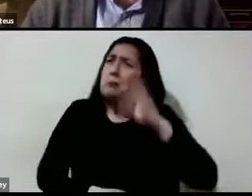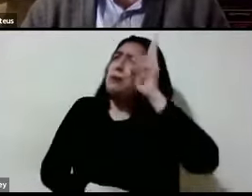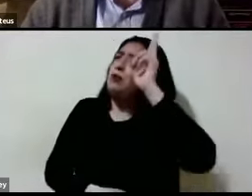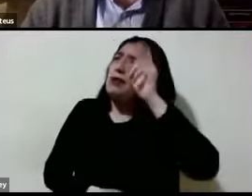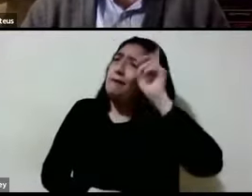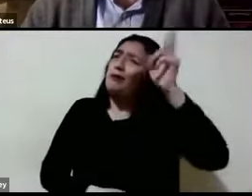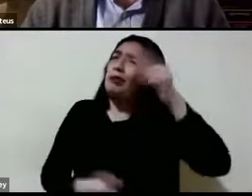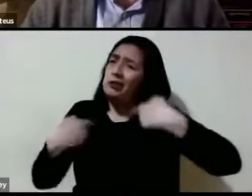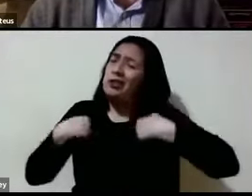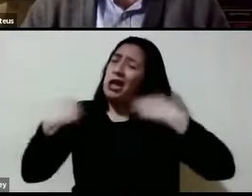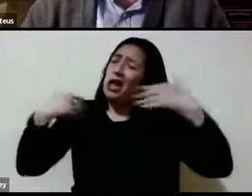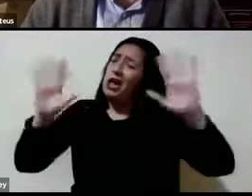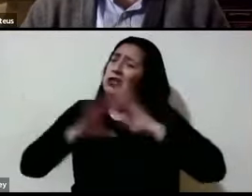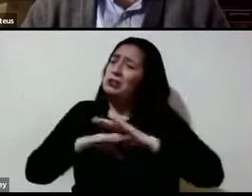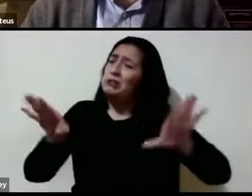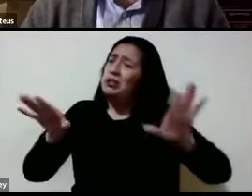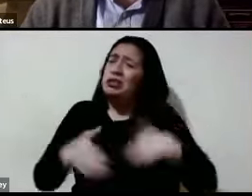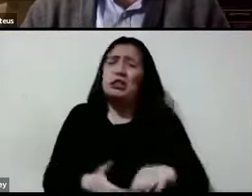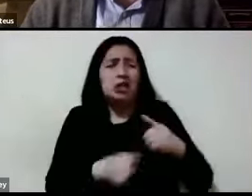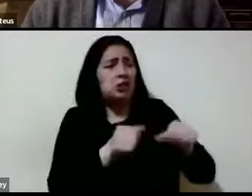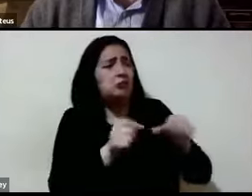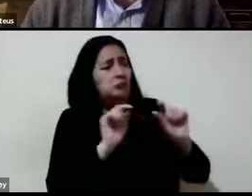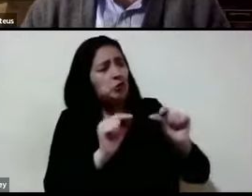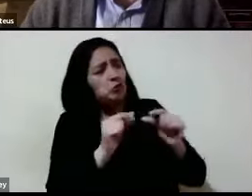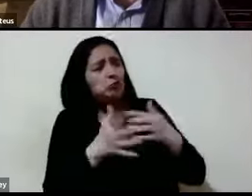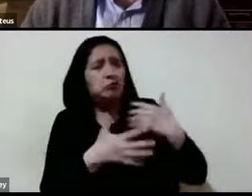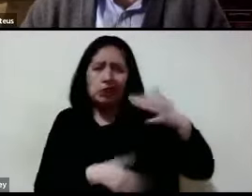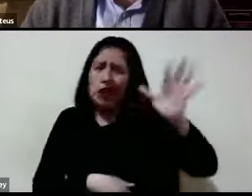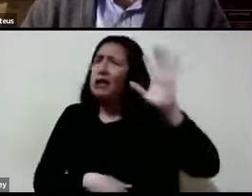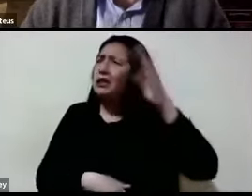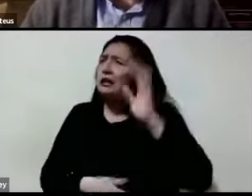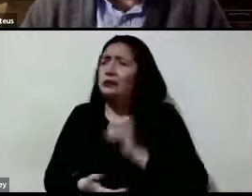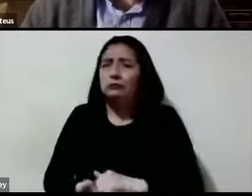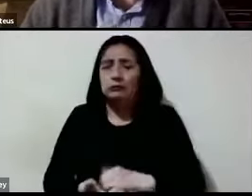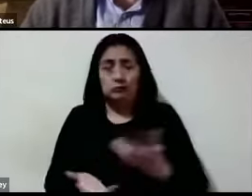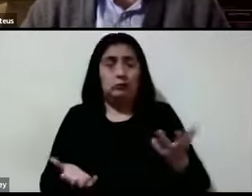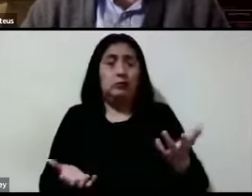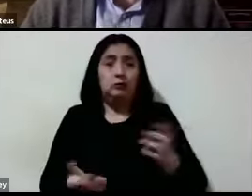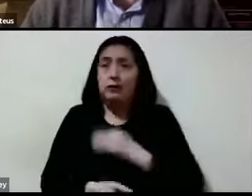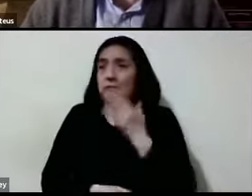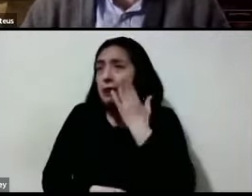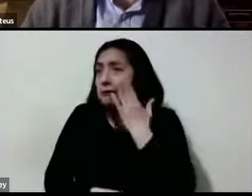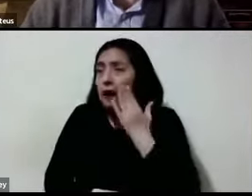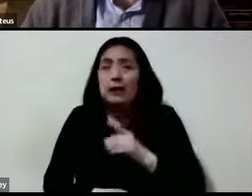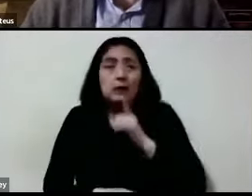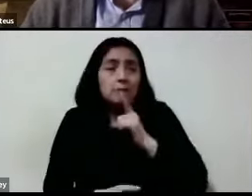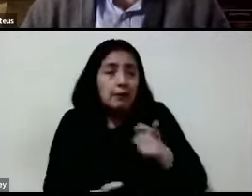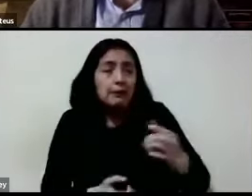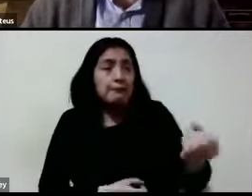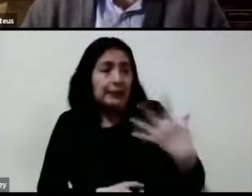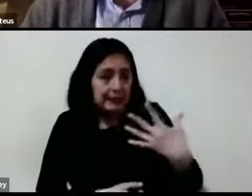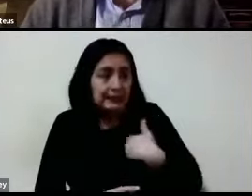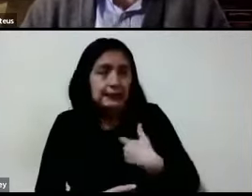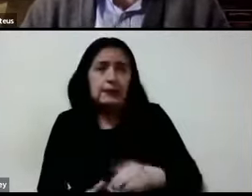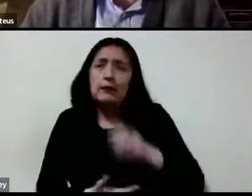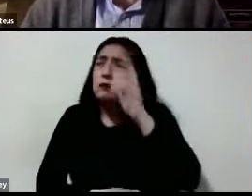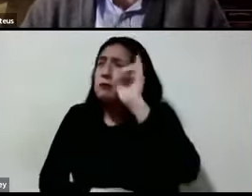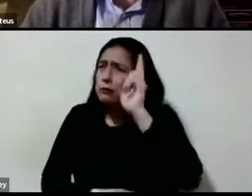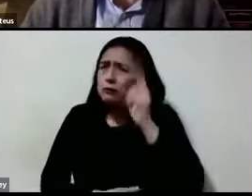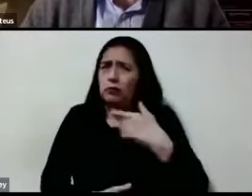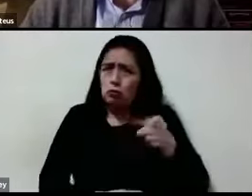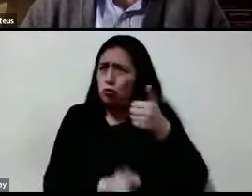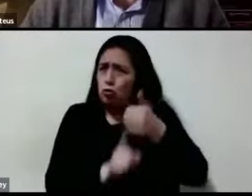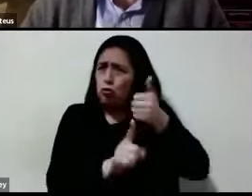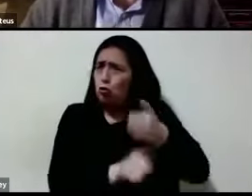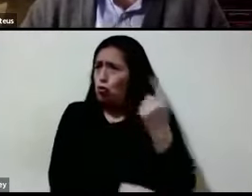mira, ya lo terminé, el módulo tal, ya terminé. Entonces, inclusive las mamis, los papis me dicen a mí, profesora, él solito